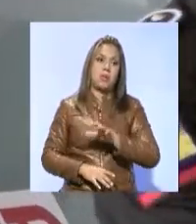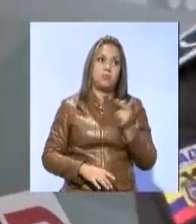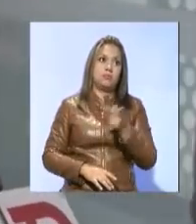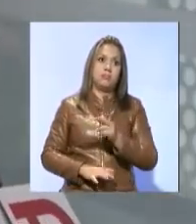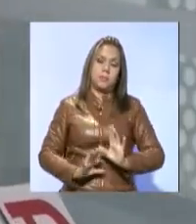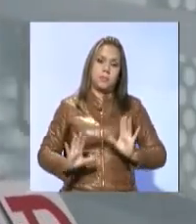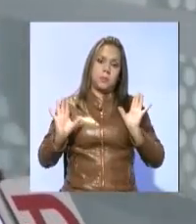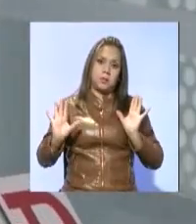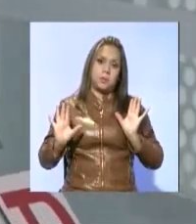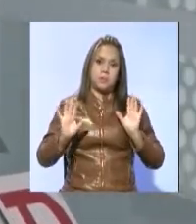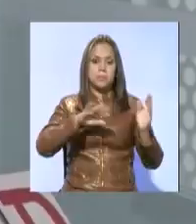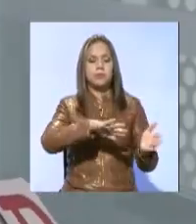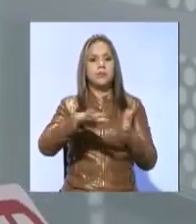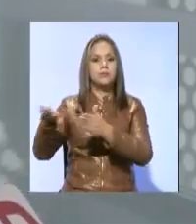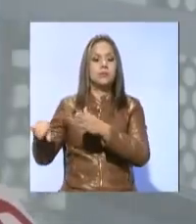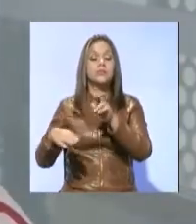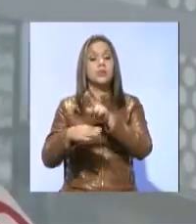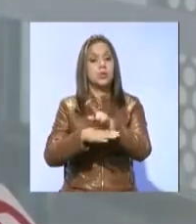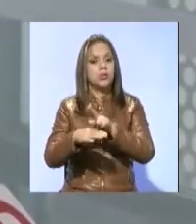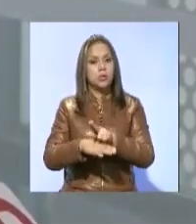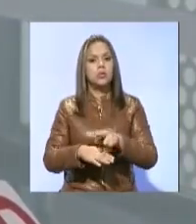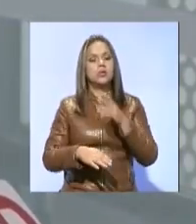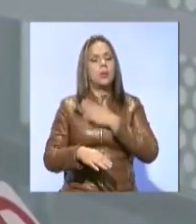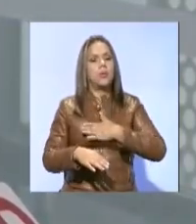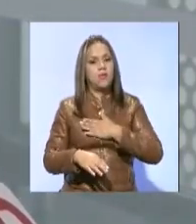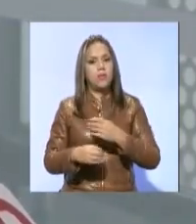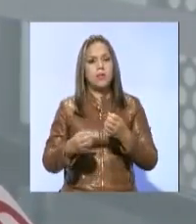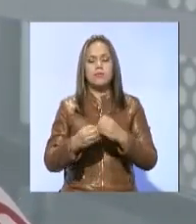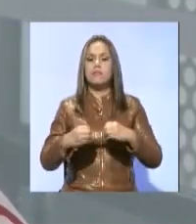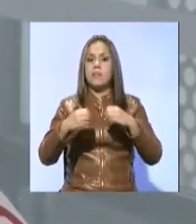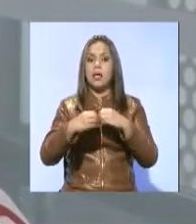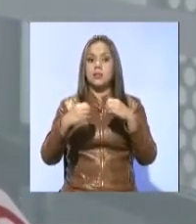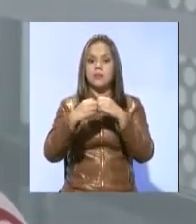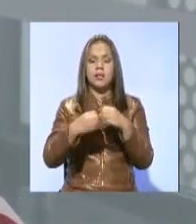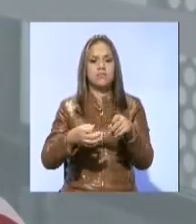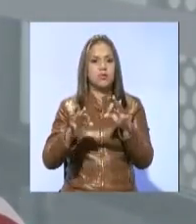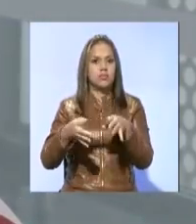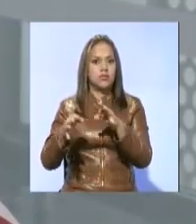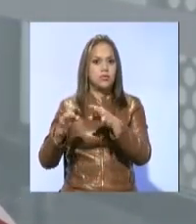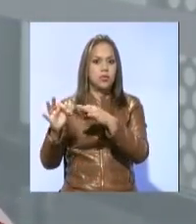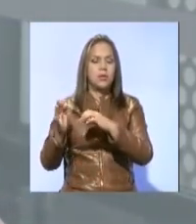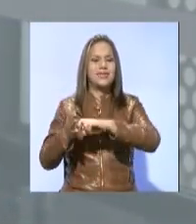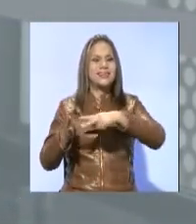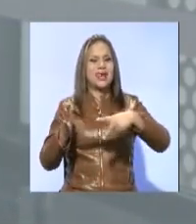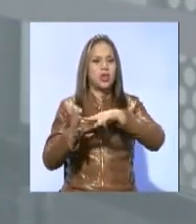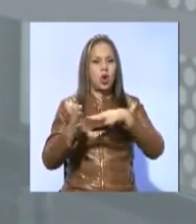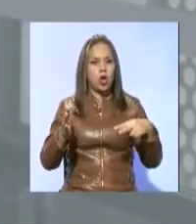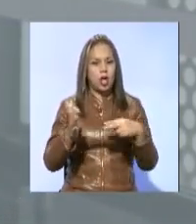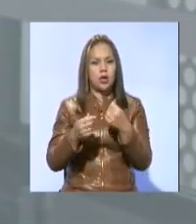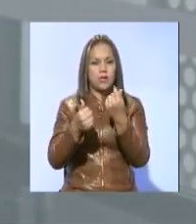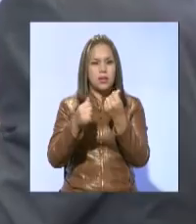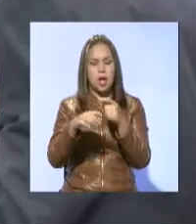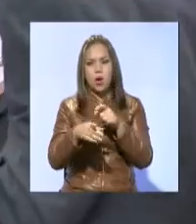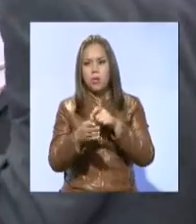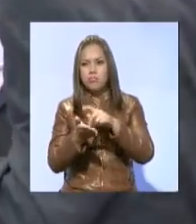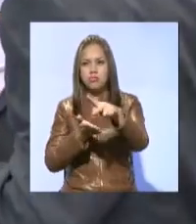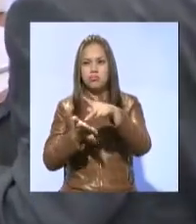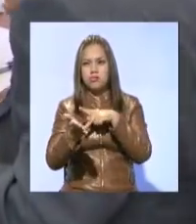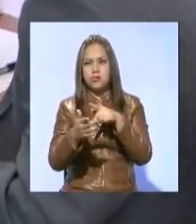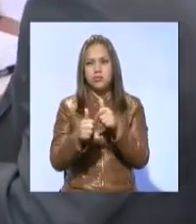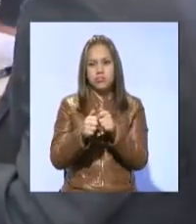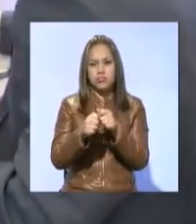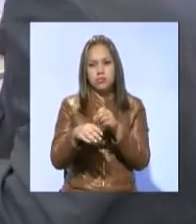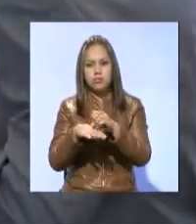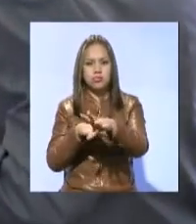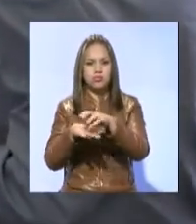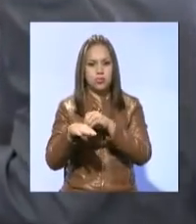nacional es incentivar el uso y la masificación de medios de pago electrónicos, eso va directamente relacionado con los costos. Asimismo,